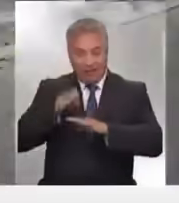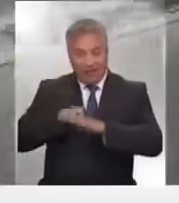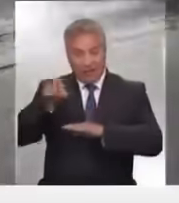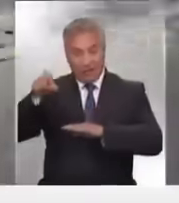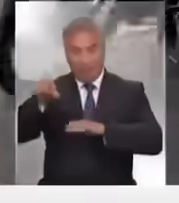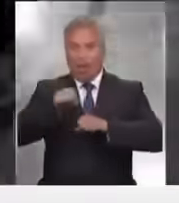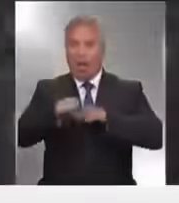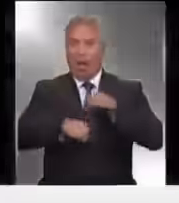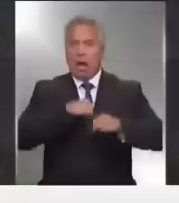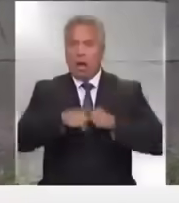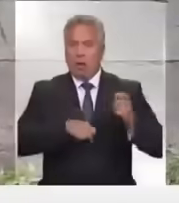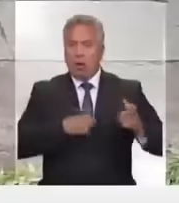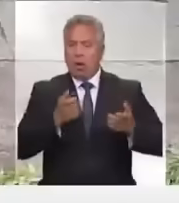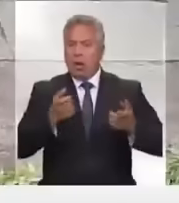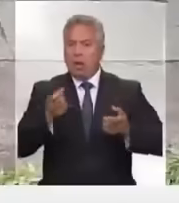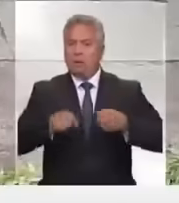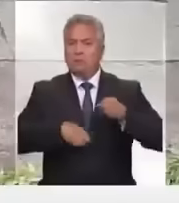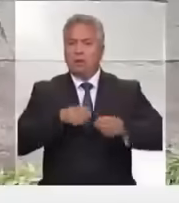le acerca.